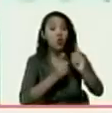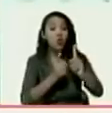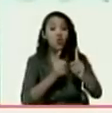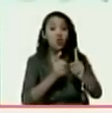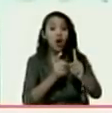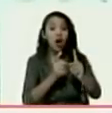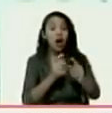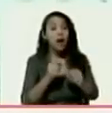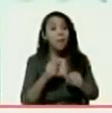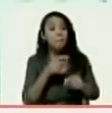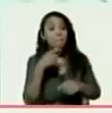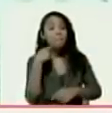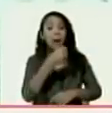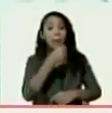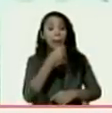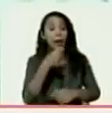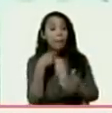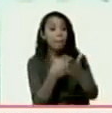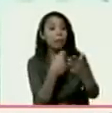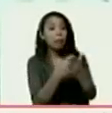Venezuela.